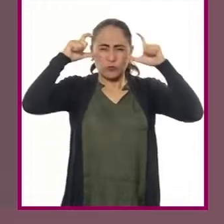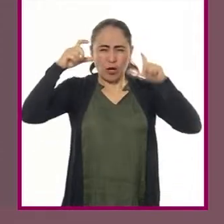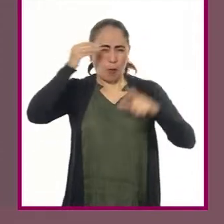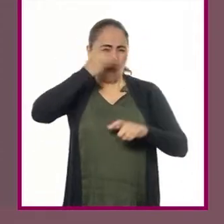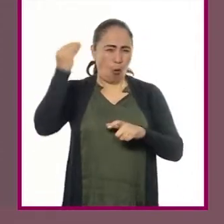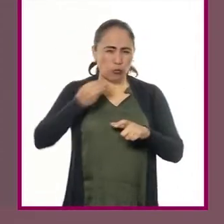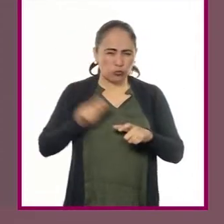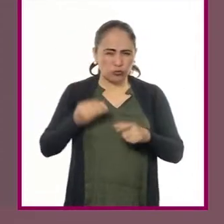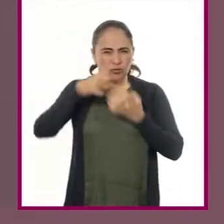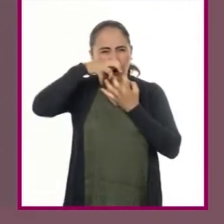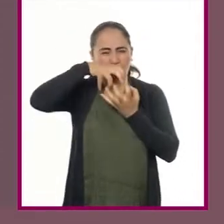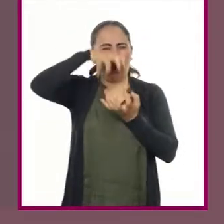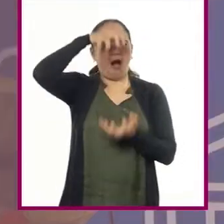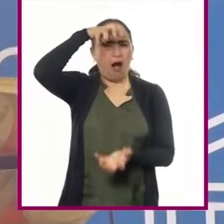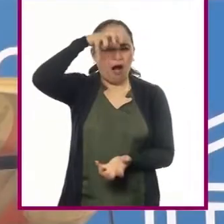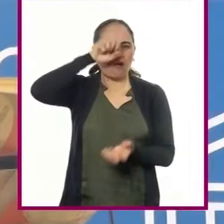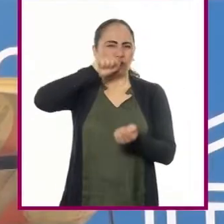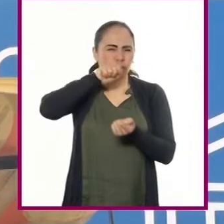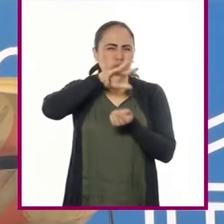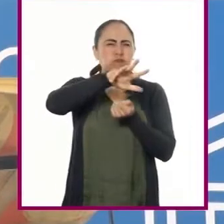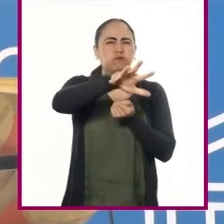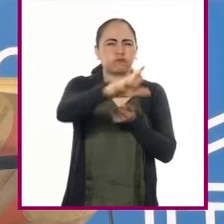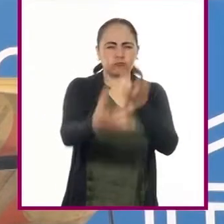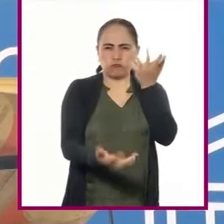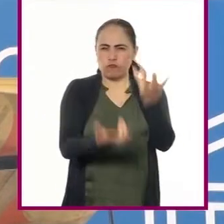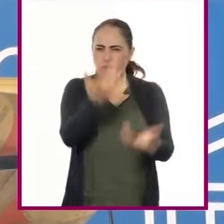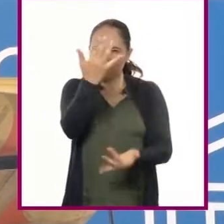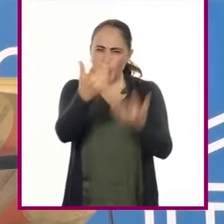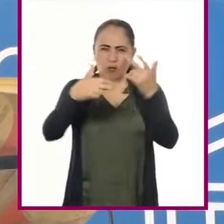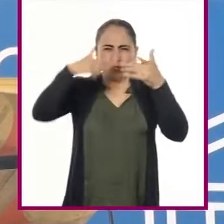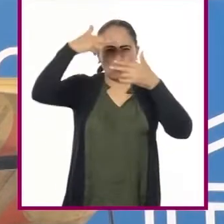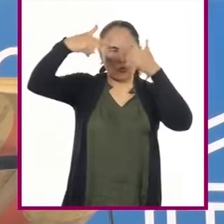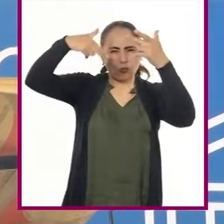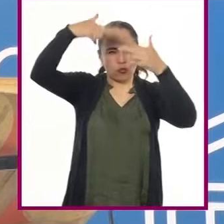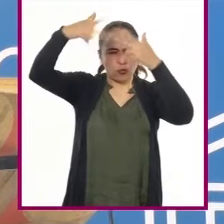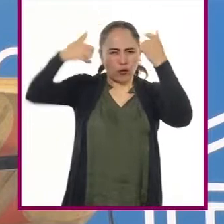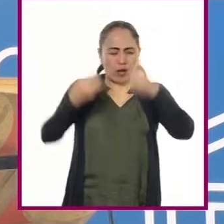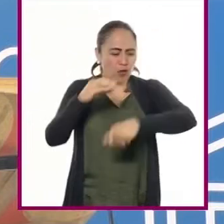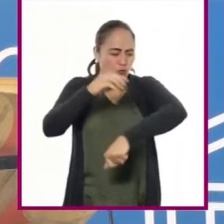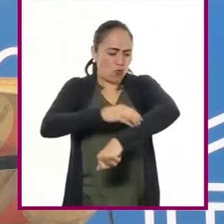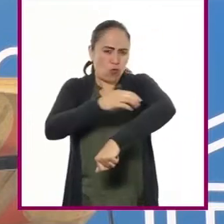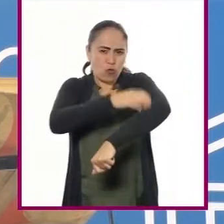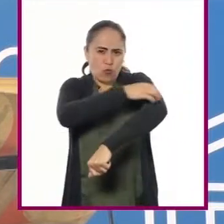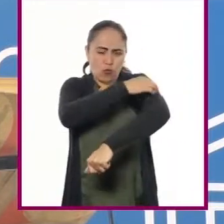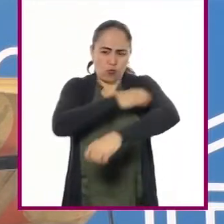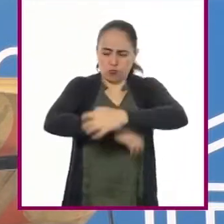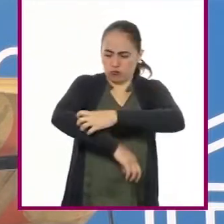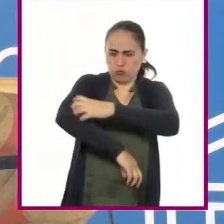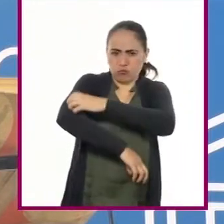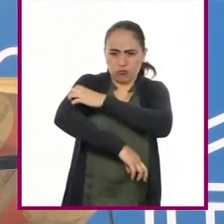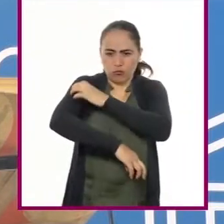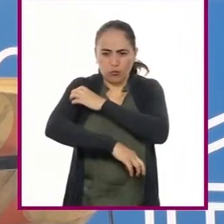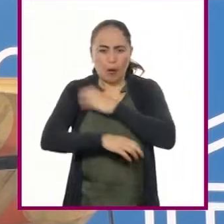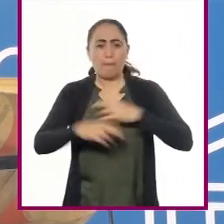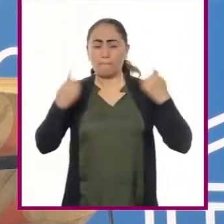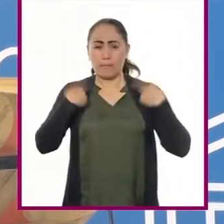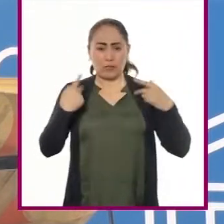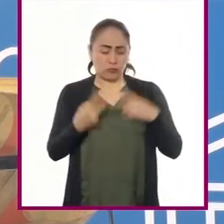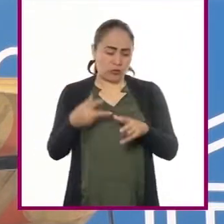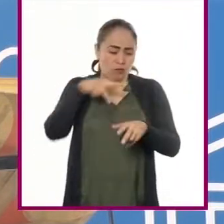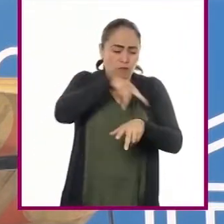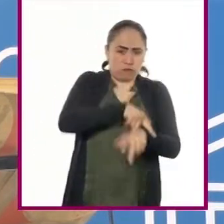batientes que lanzaban fuego y humo, sobre cuyo cuerpo, lleno de escamas, iban montados varios